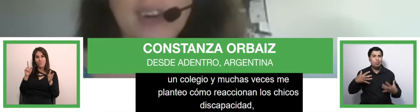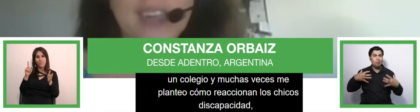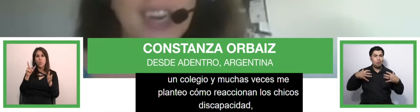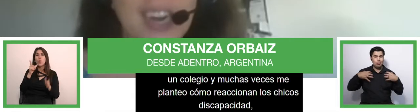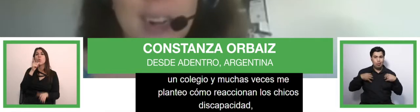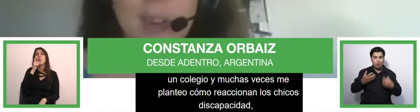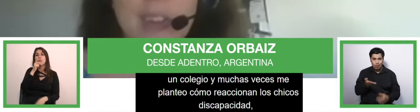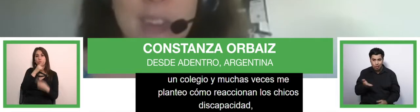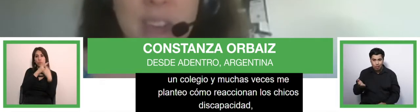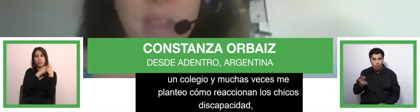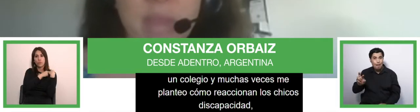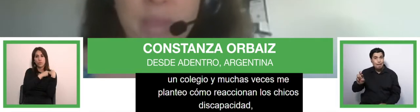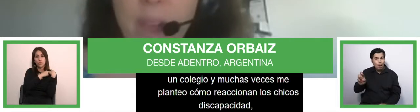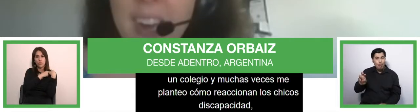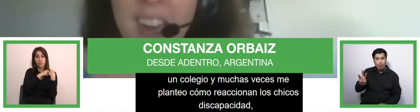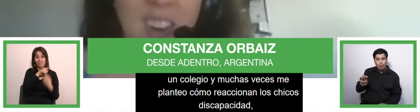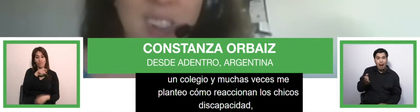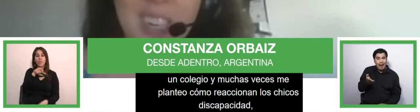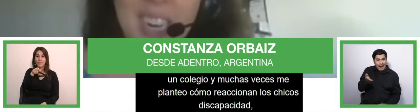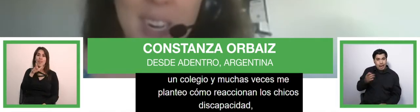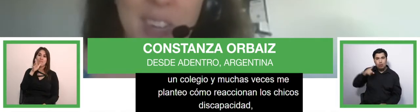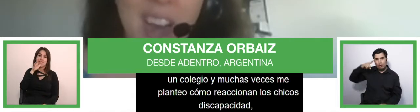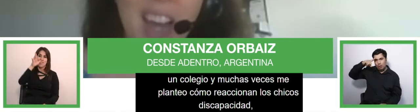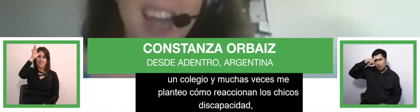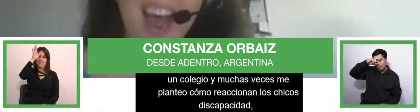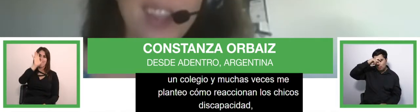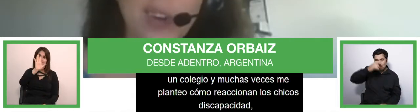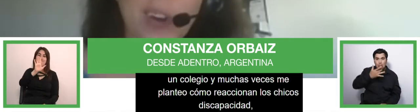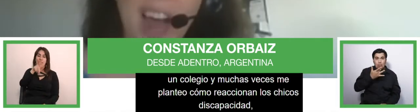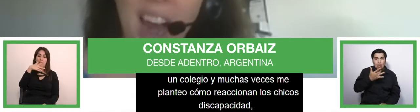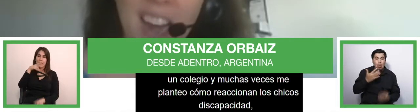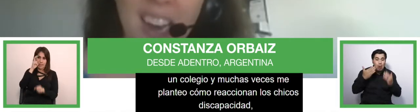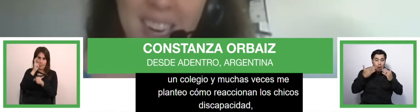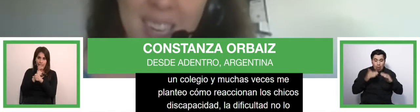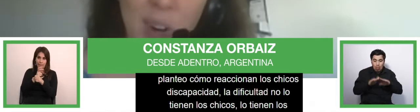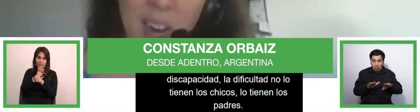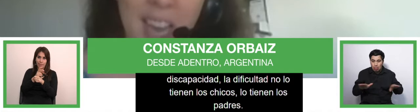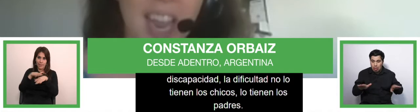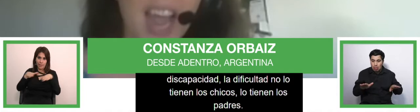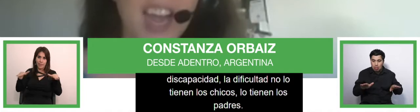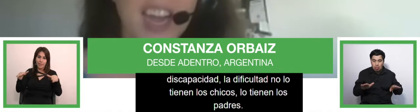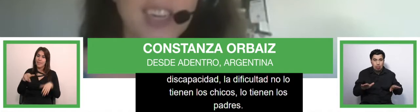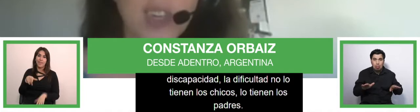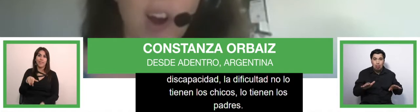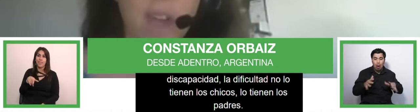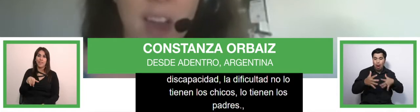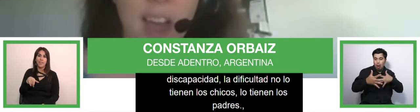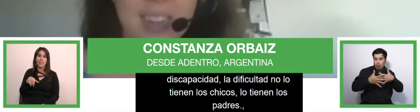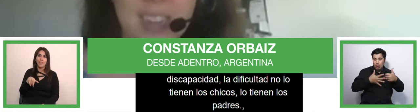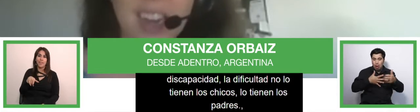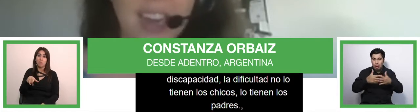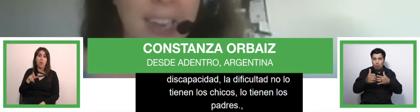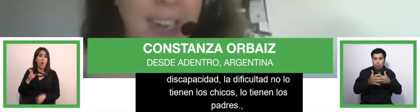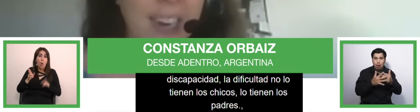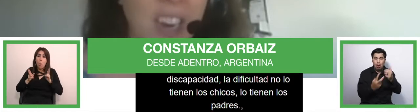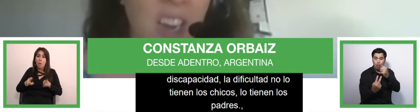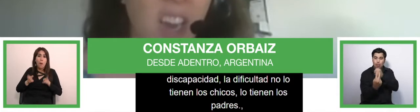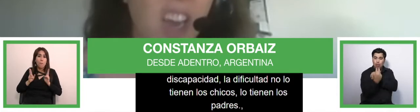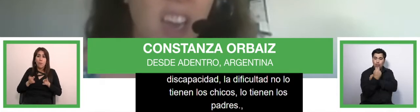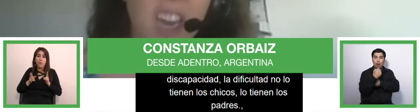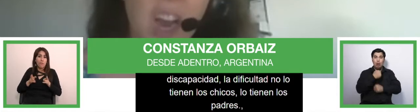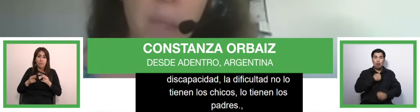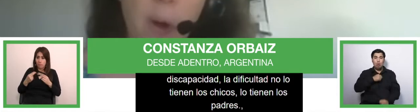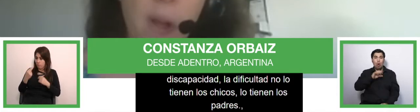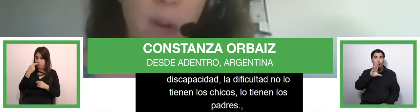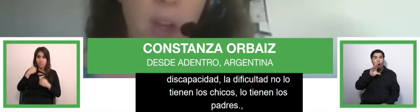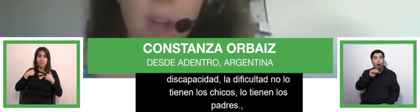Porque los chicos, para los chicos es natural que yo esté, que yo hable así